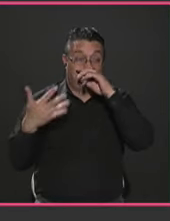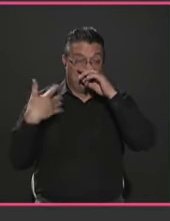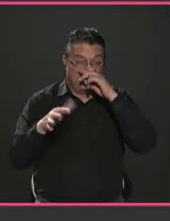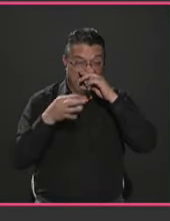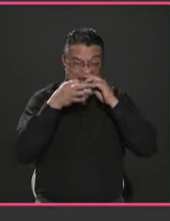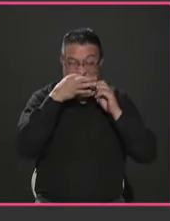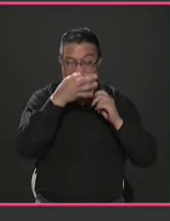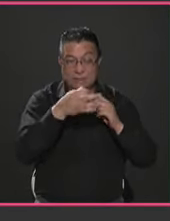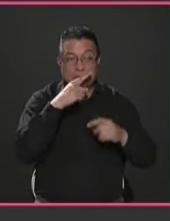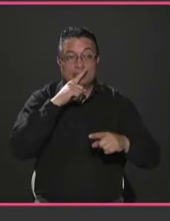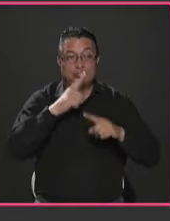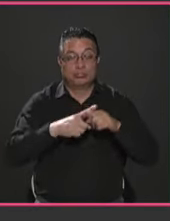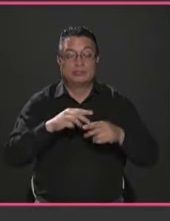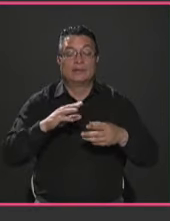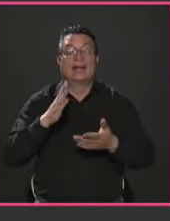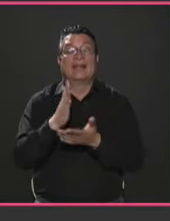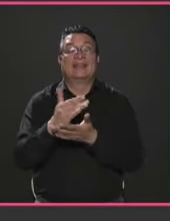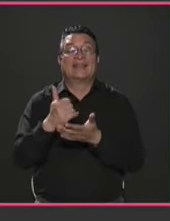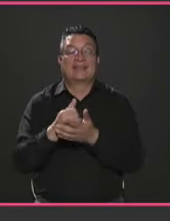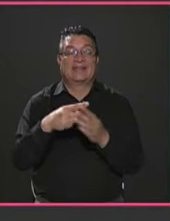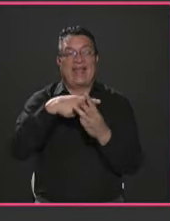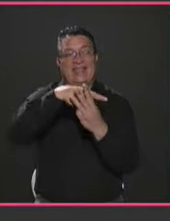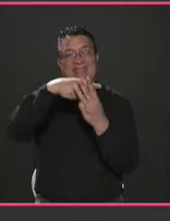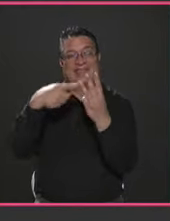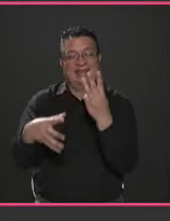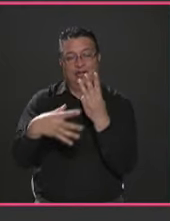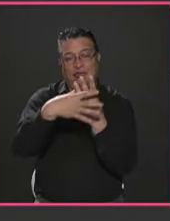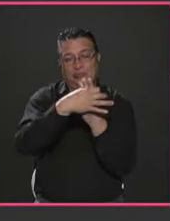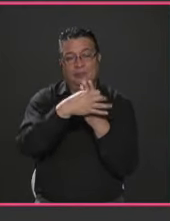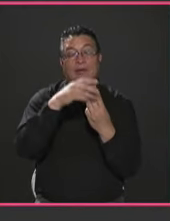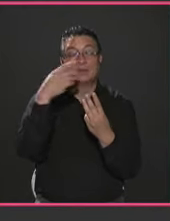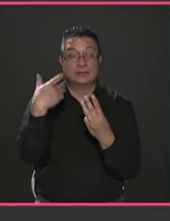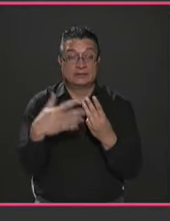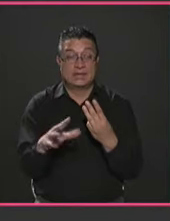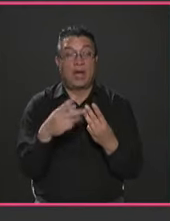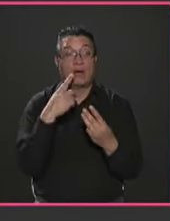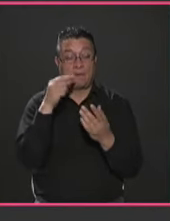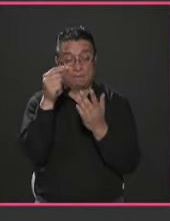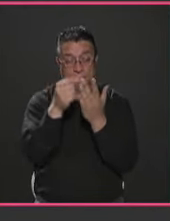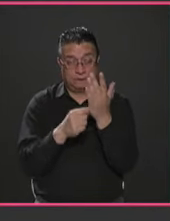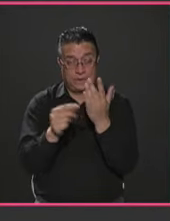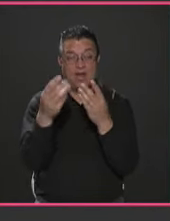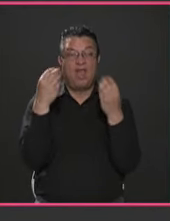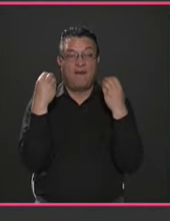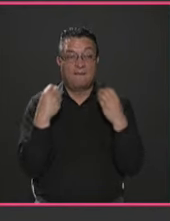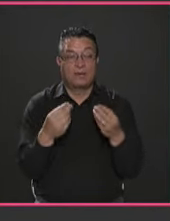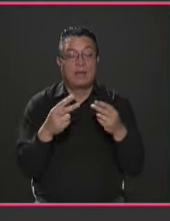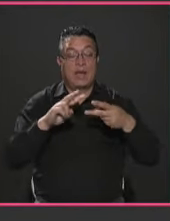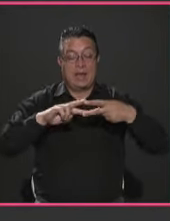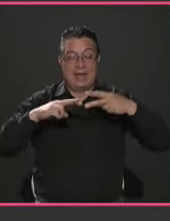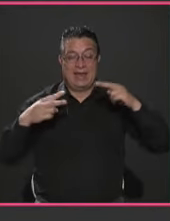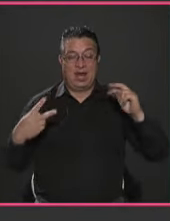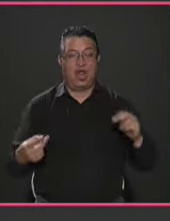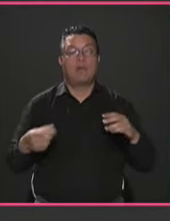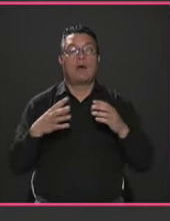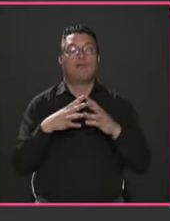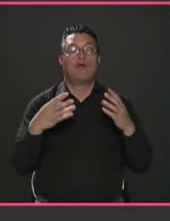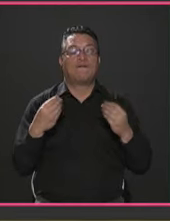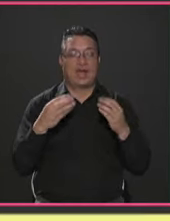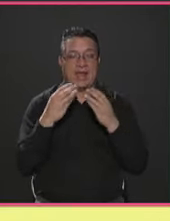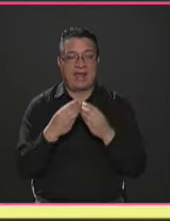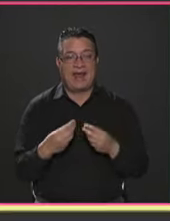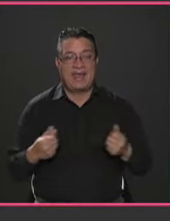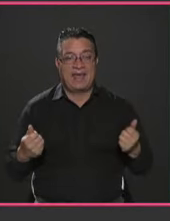les comenté lo llamamos estrategia de tríos y cuando la validamos presentó muy buen rendimiento produciendo genomas de muy buena